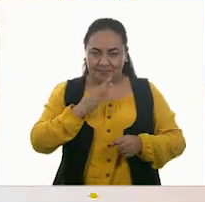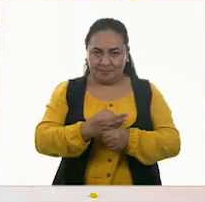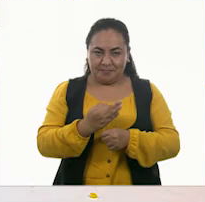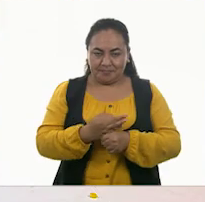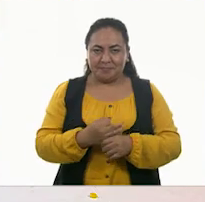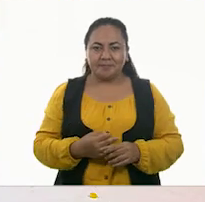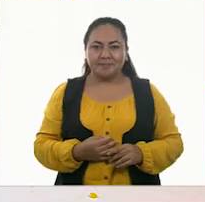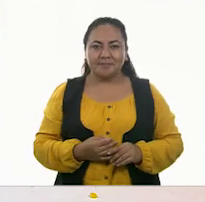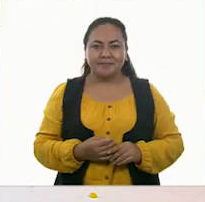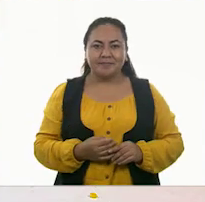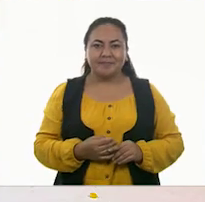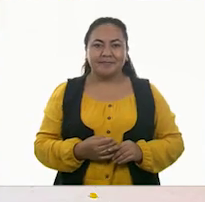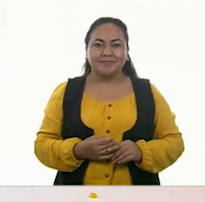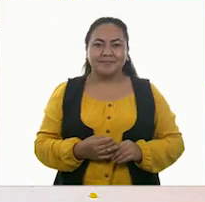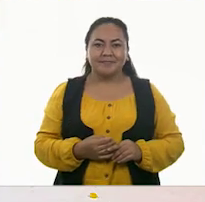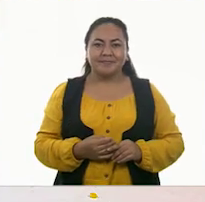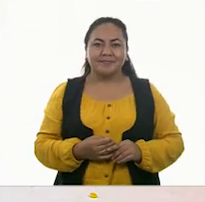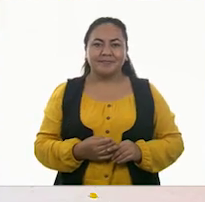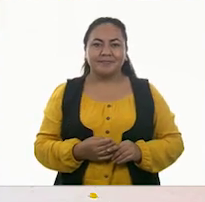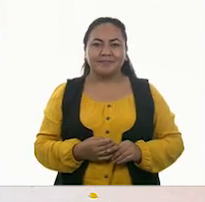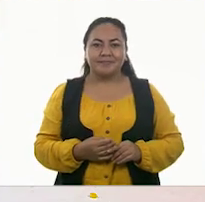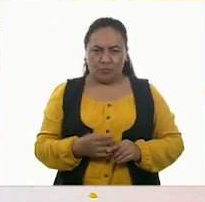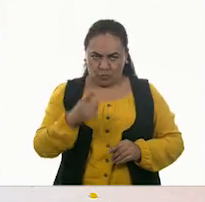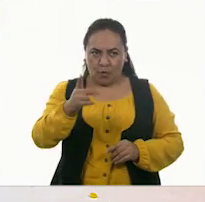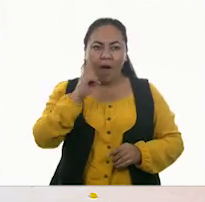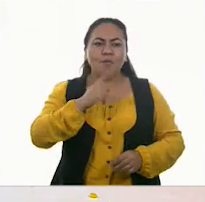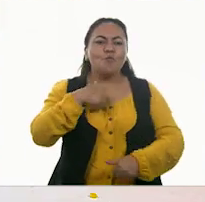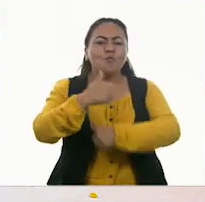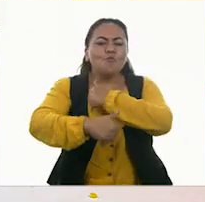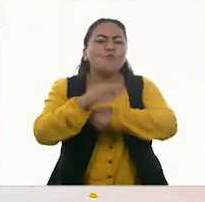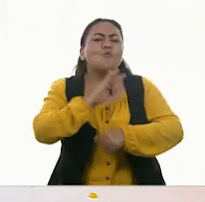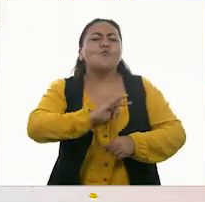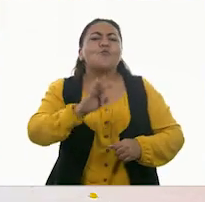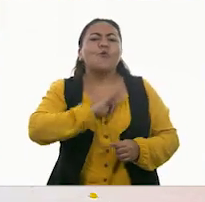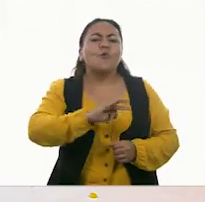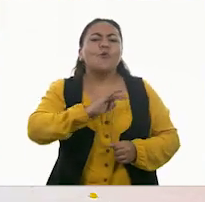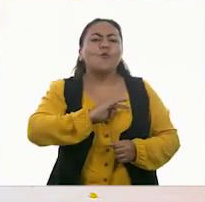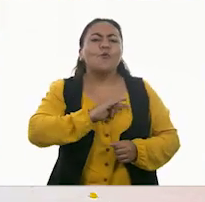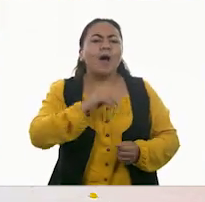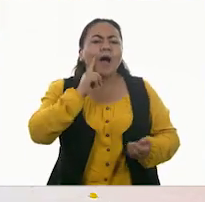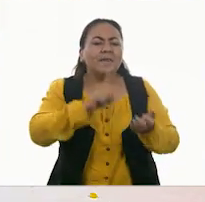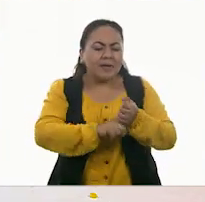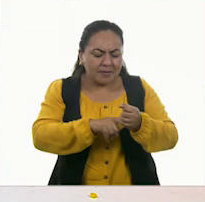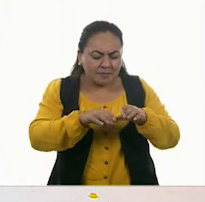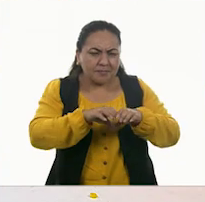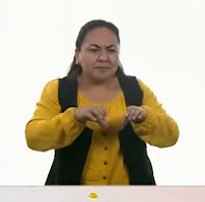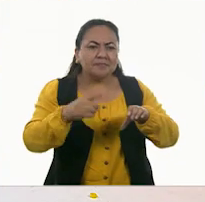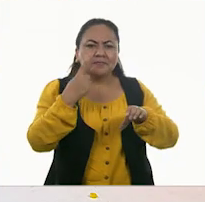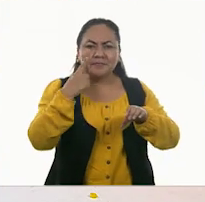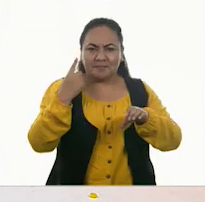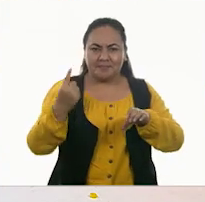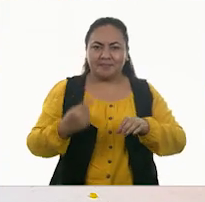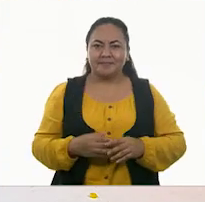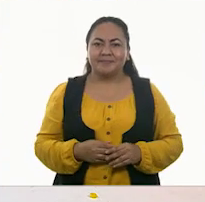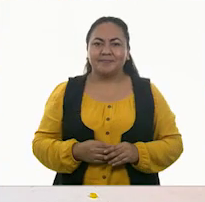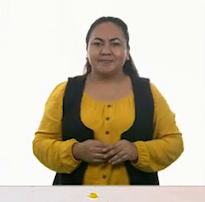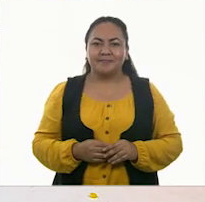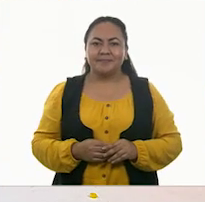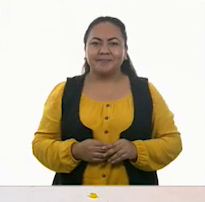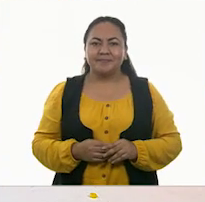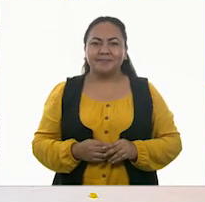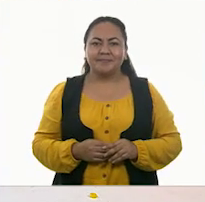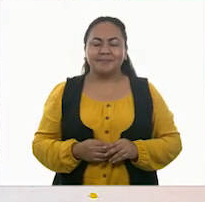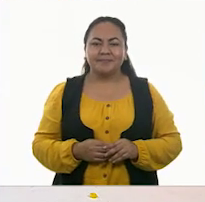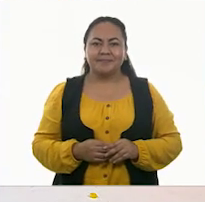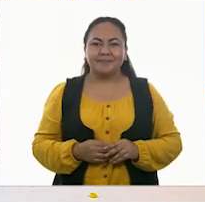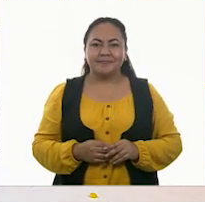Toma. Métela dentro de lo que es nuestro rollito y vas a hacer que ruede. ¿Vale? Vamos